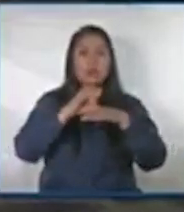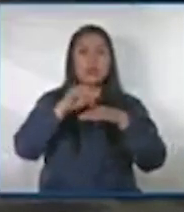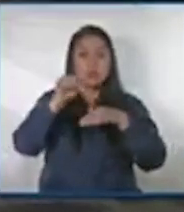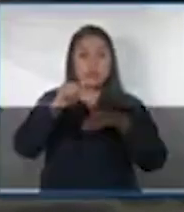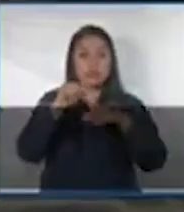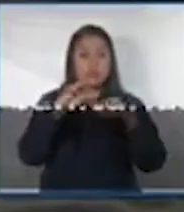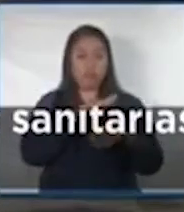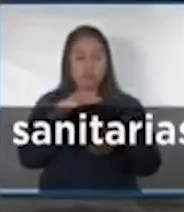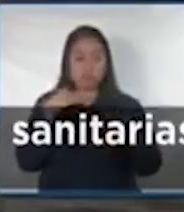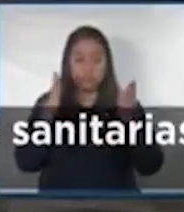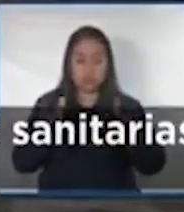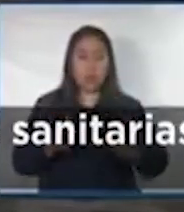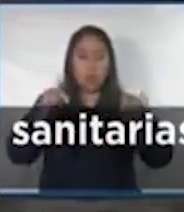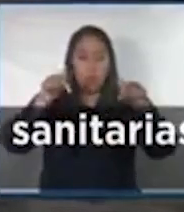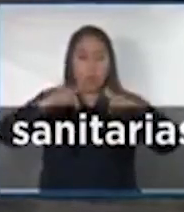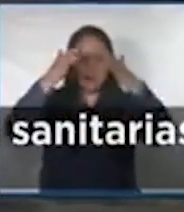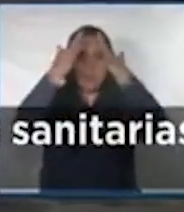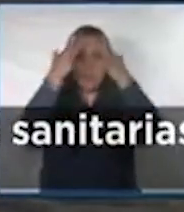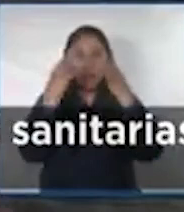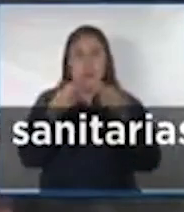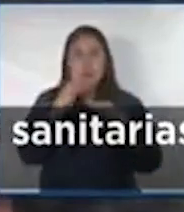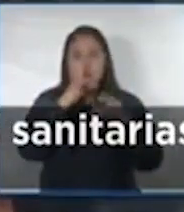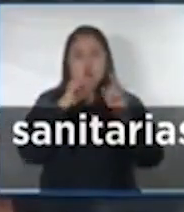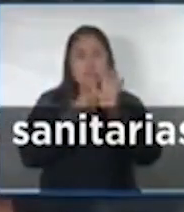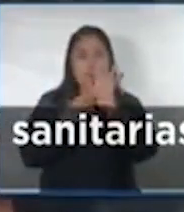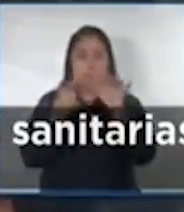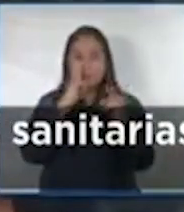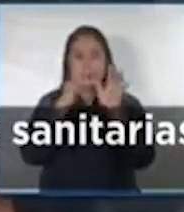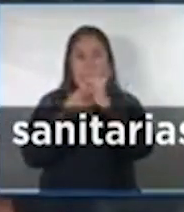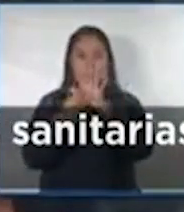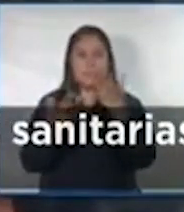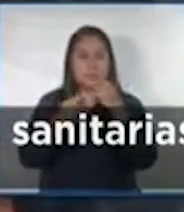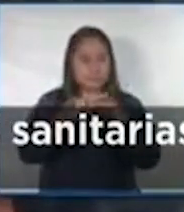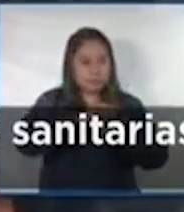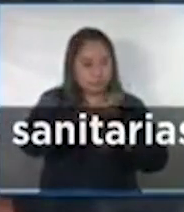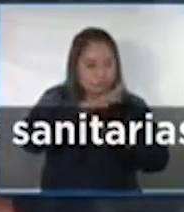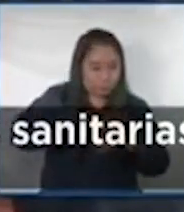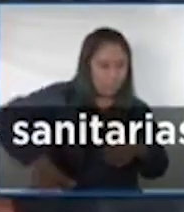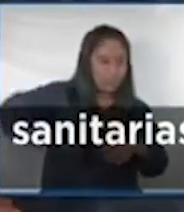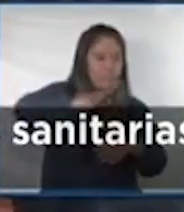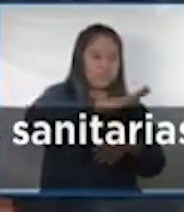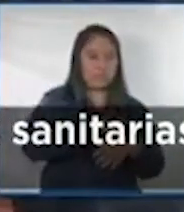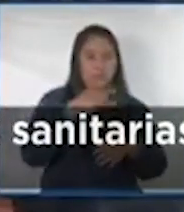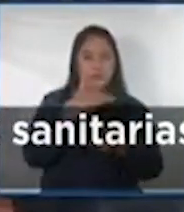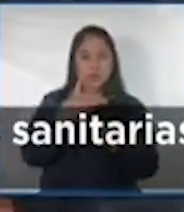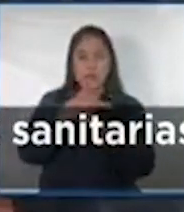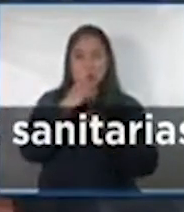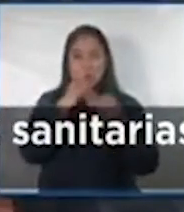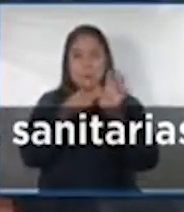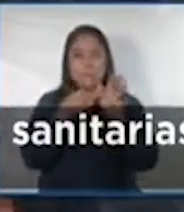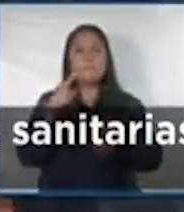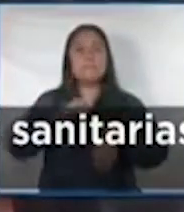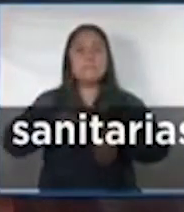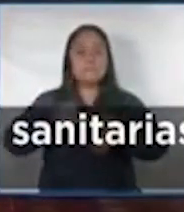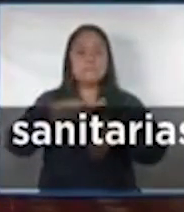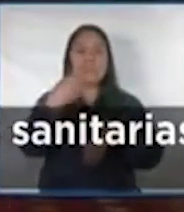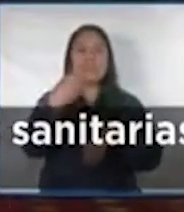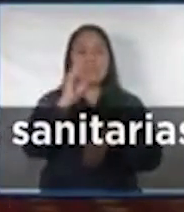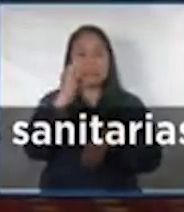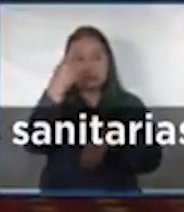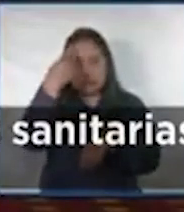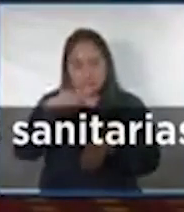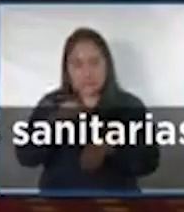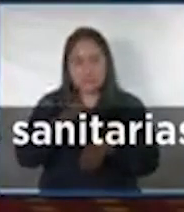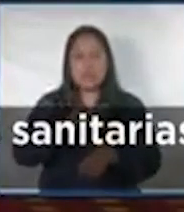hemos decidido declarar estado de calamidad pública en todo el territorio de la República de Guatemala por un plazo de 30 días